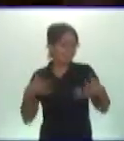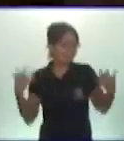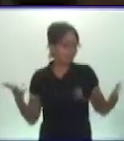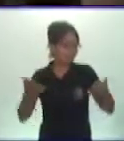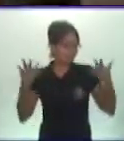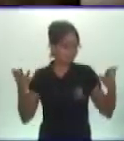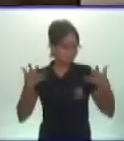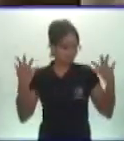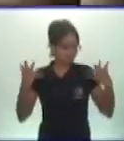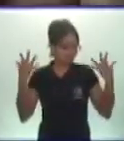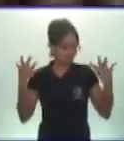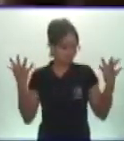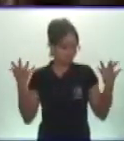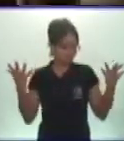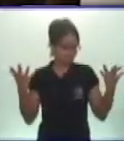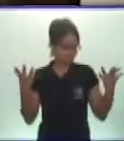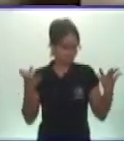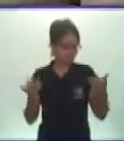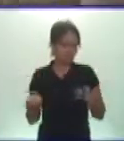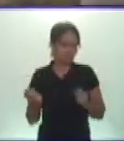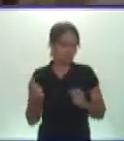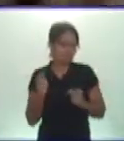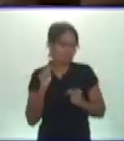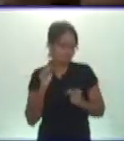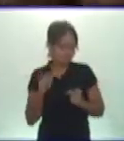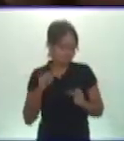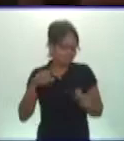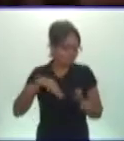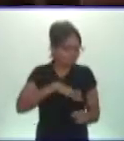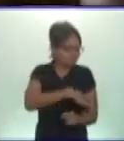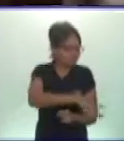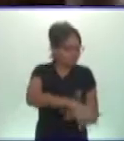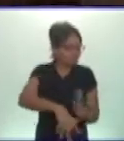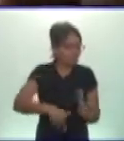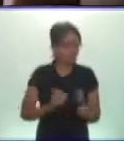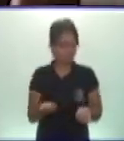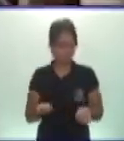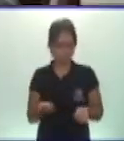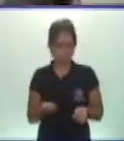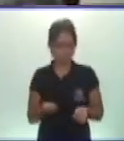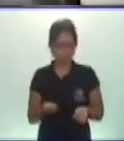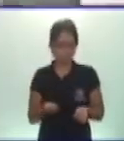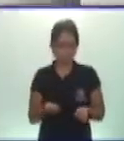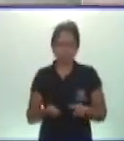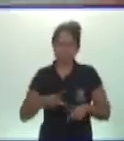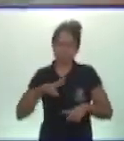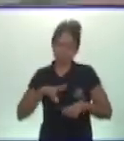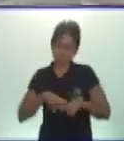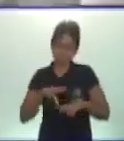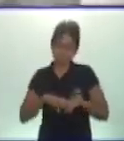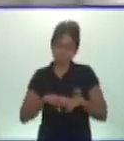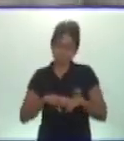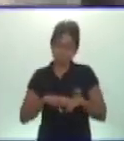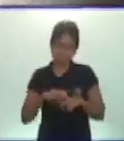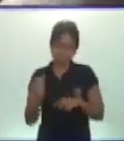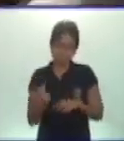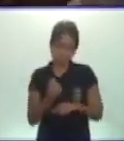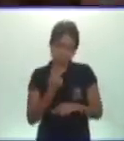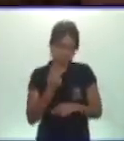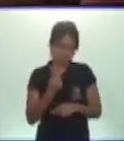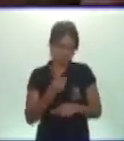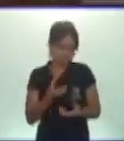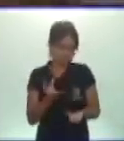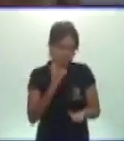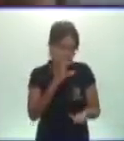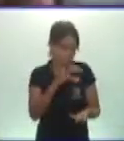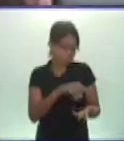la incipiente localidad de La Habana. Si La Habana fue inicialmente una villa construida